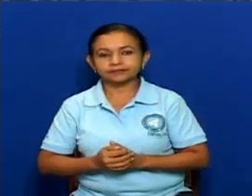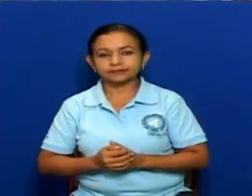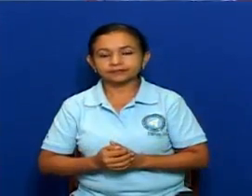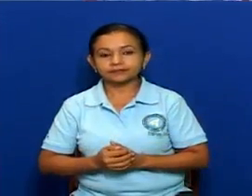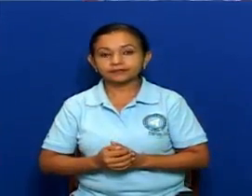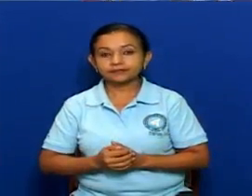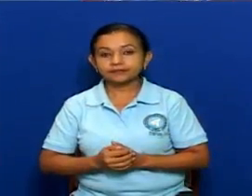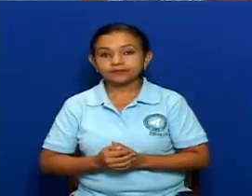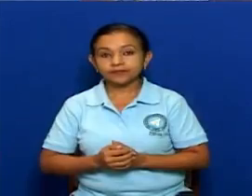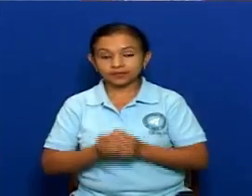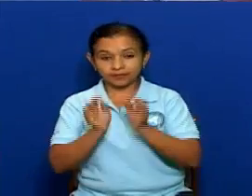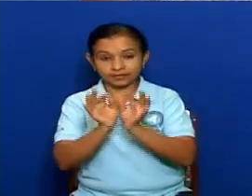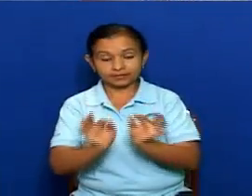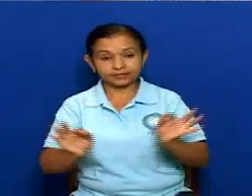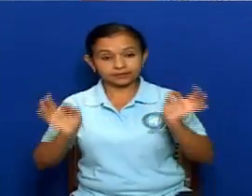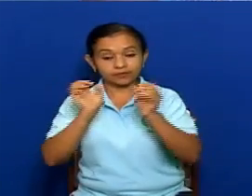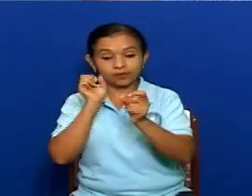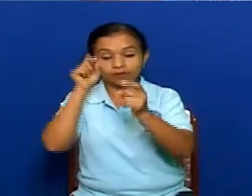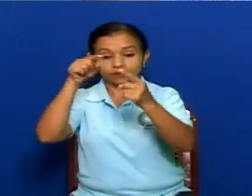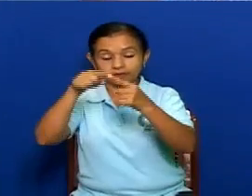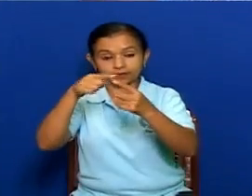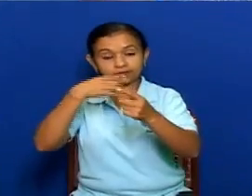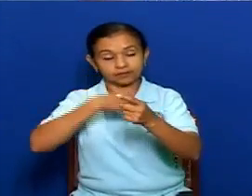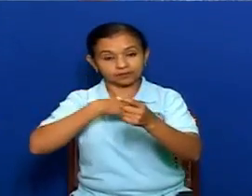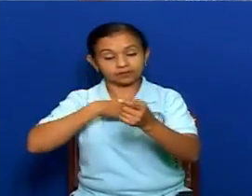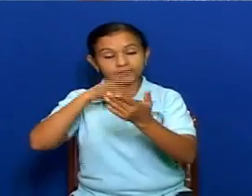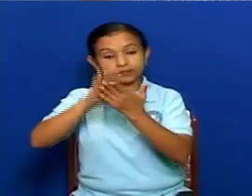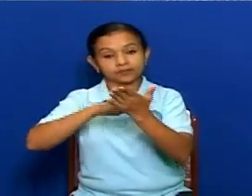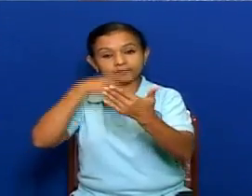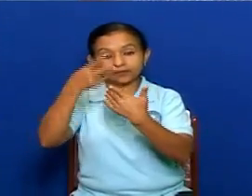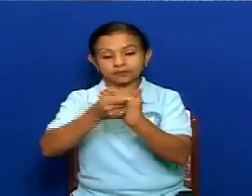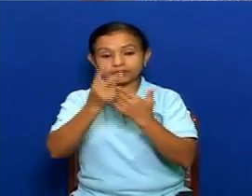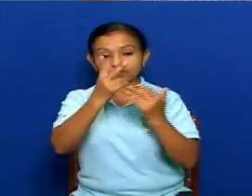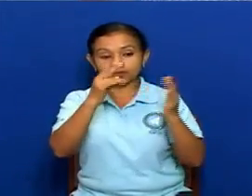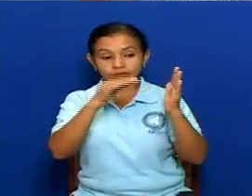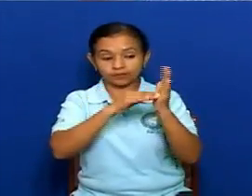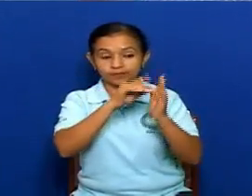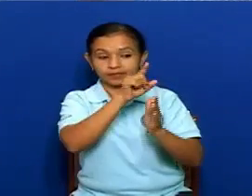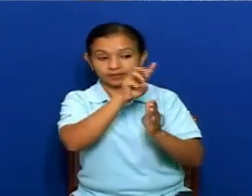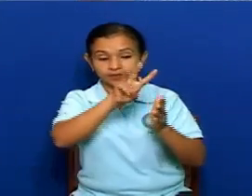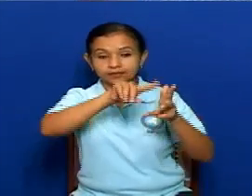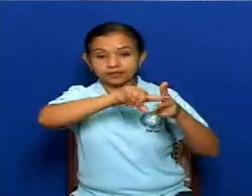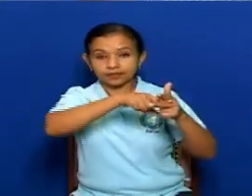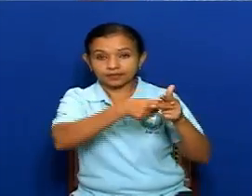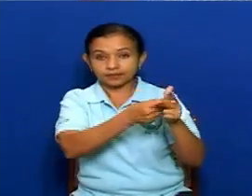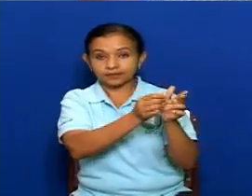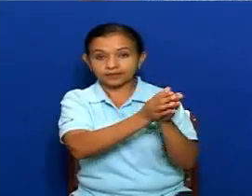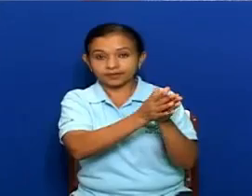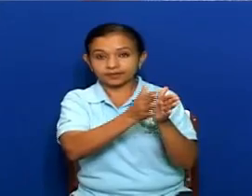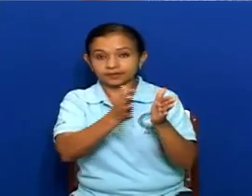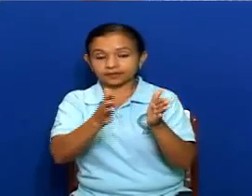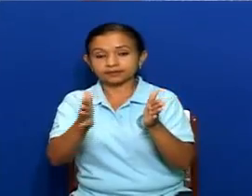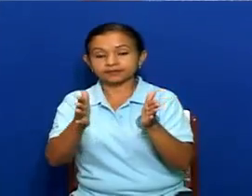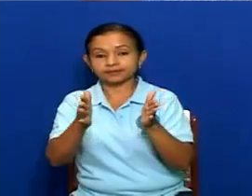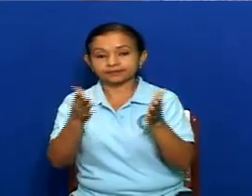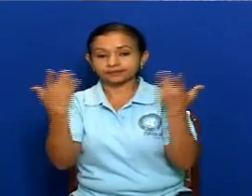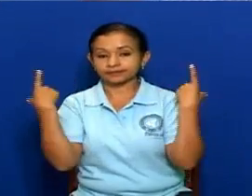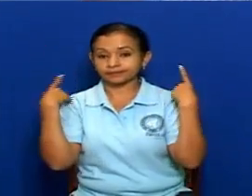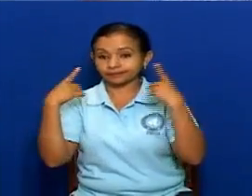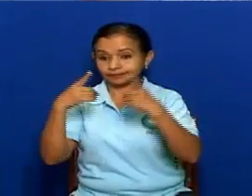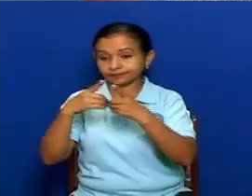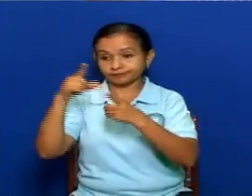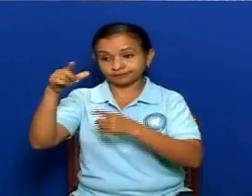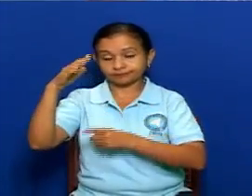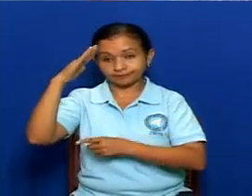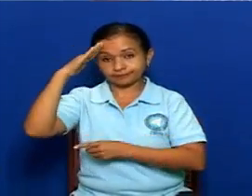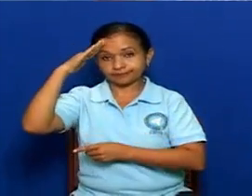conlleva a nosotras implementar este programa, que a partir del 2013, ¿verdad?, la dirección superior, nuestras máximas